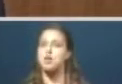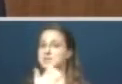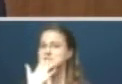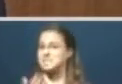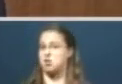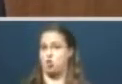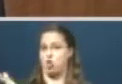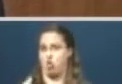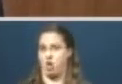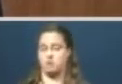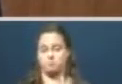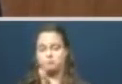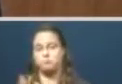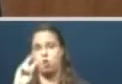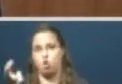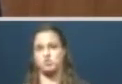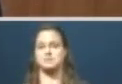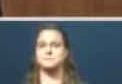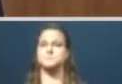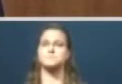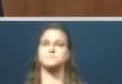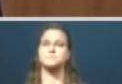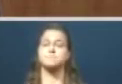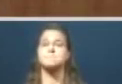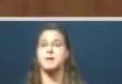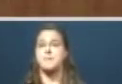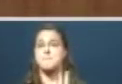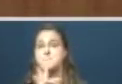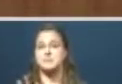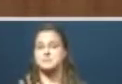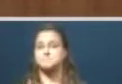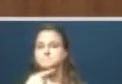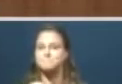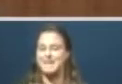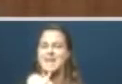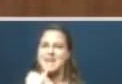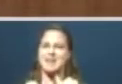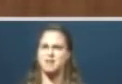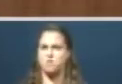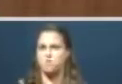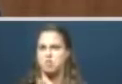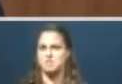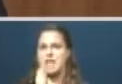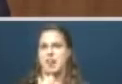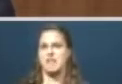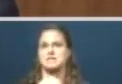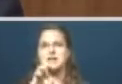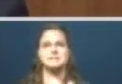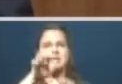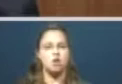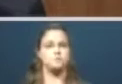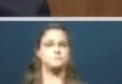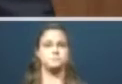posibilidad de alternativas tecnológicas terrestres por su parte la energía tiene un gran peso en castilla y león'